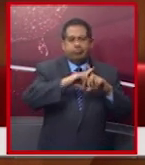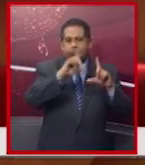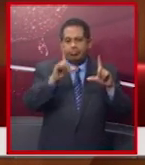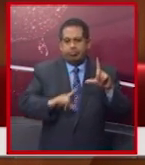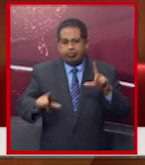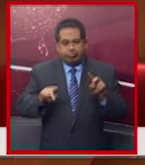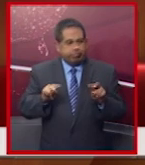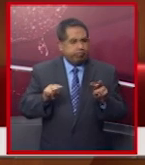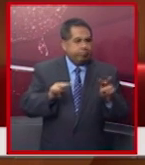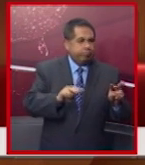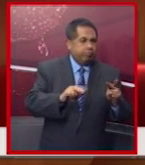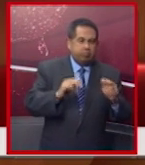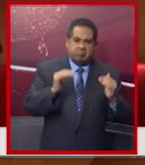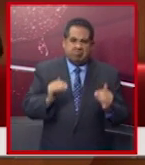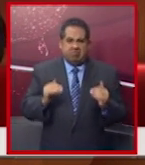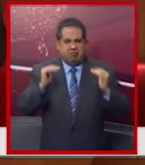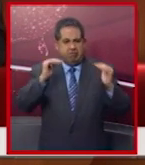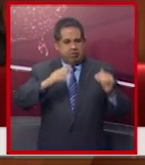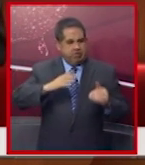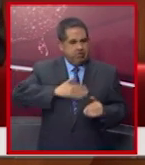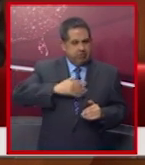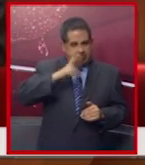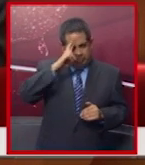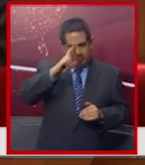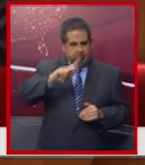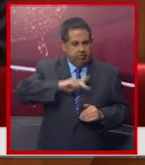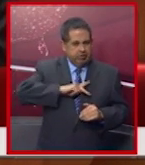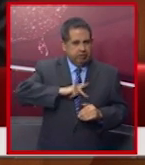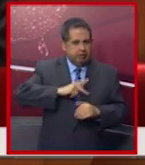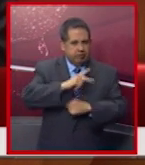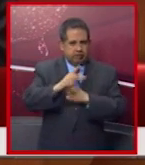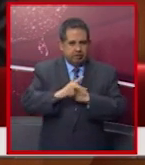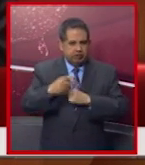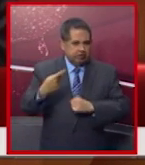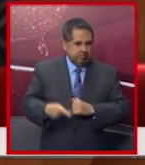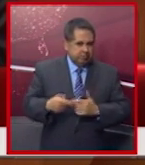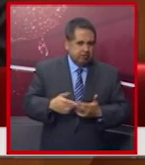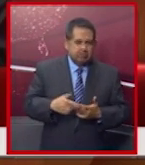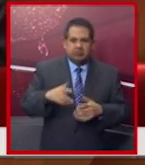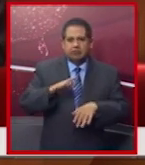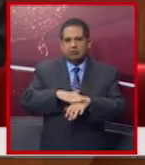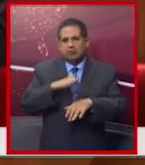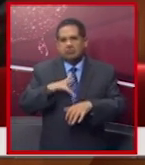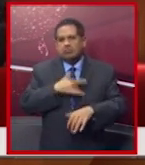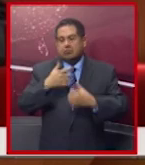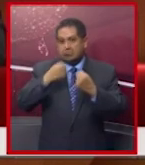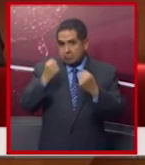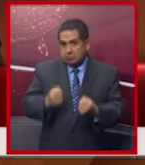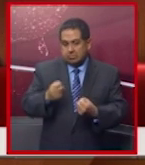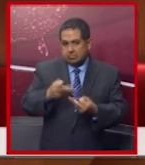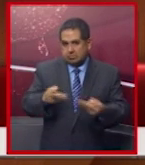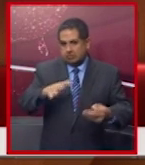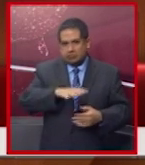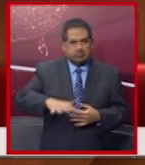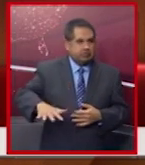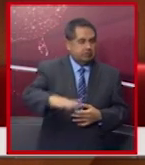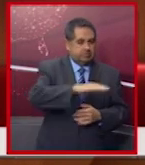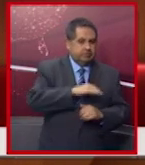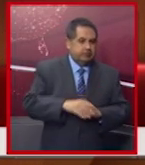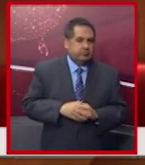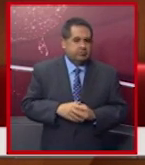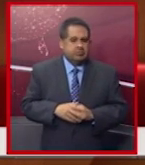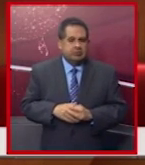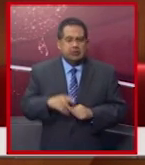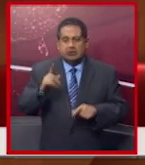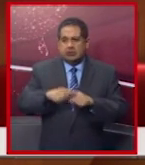la soberanía nacional, así como la seguridad del territorio, contar